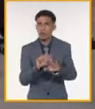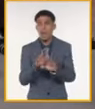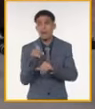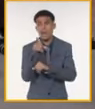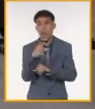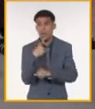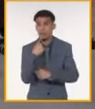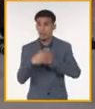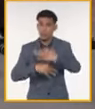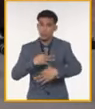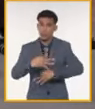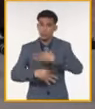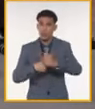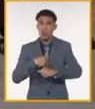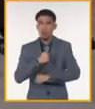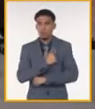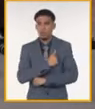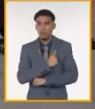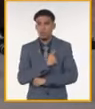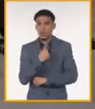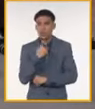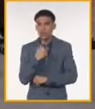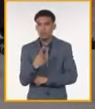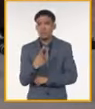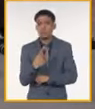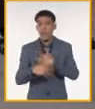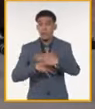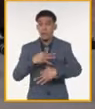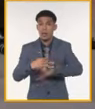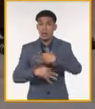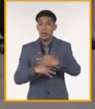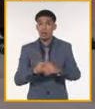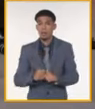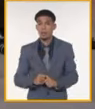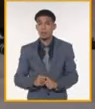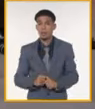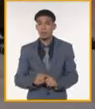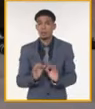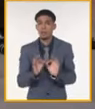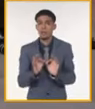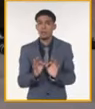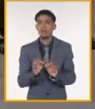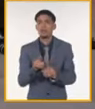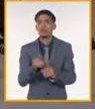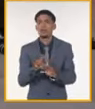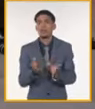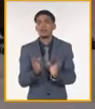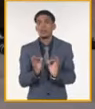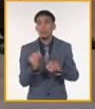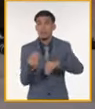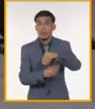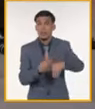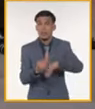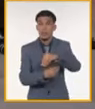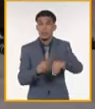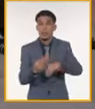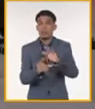finalmente quisiera referirme porque esas son la las